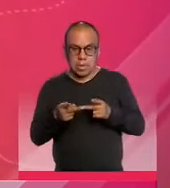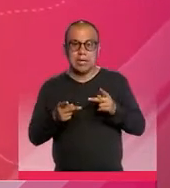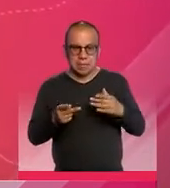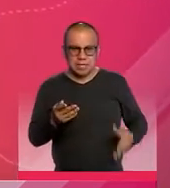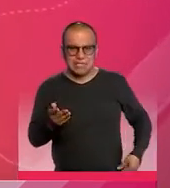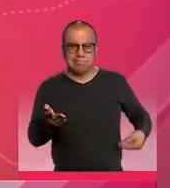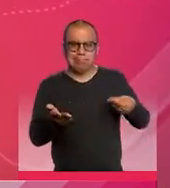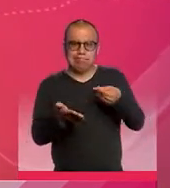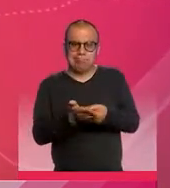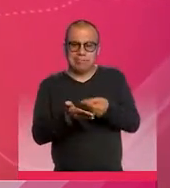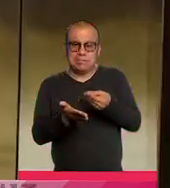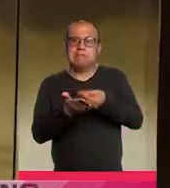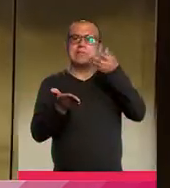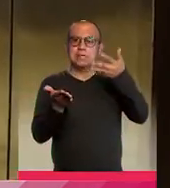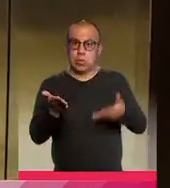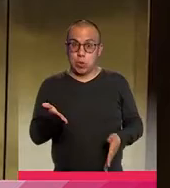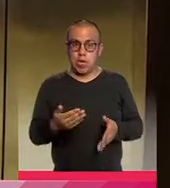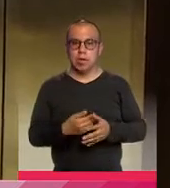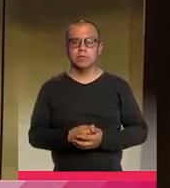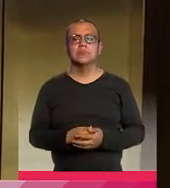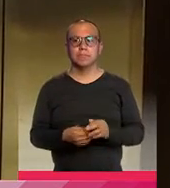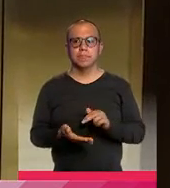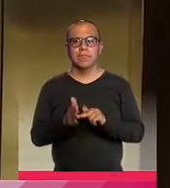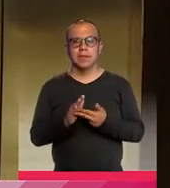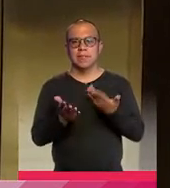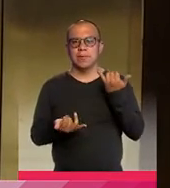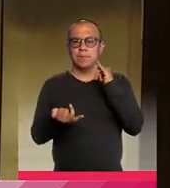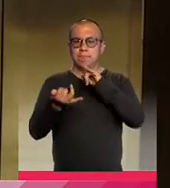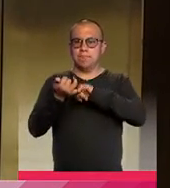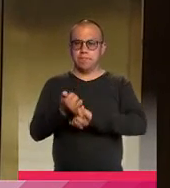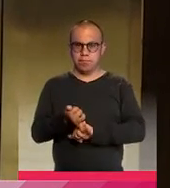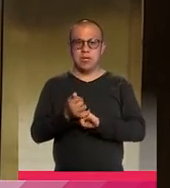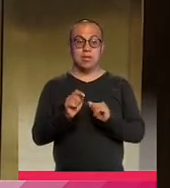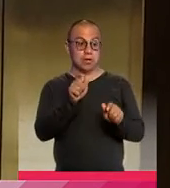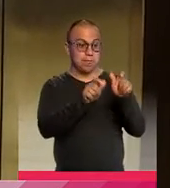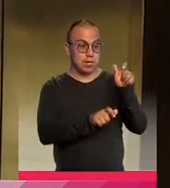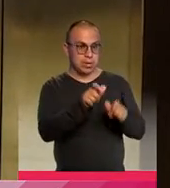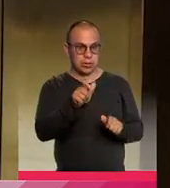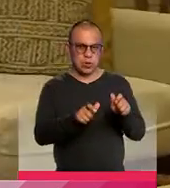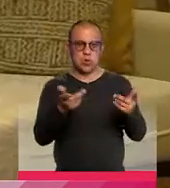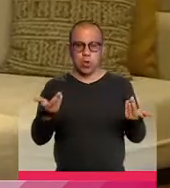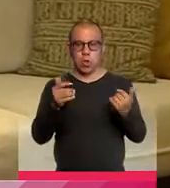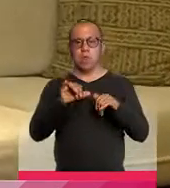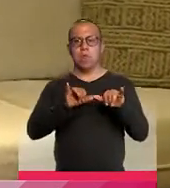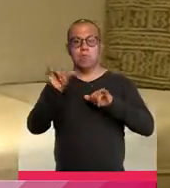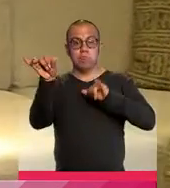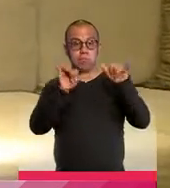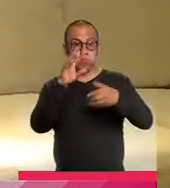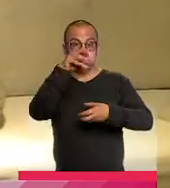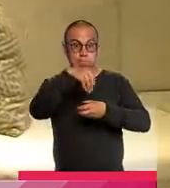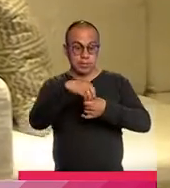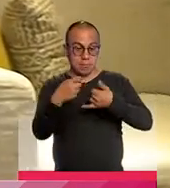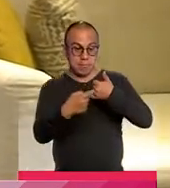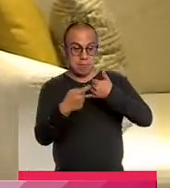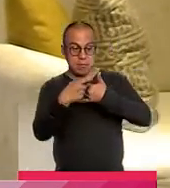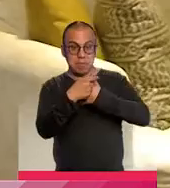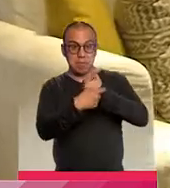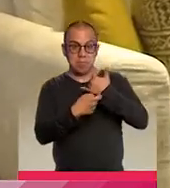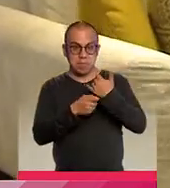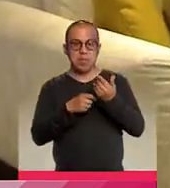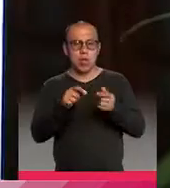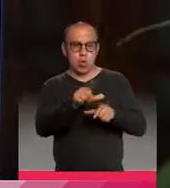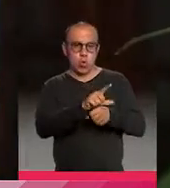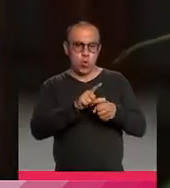unas cifras bastante altas. El sector depende del movimiento de pasajeros que decidan viajar dentro del país para generar consumo